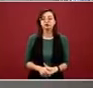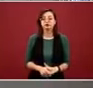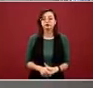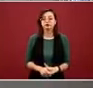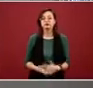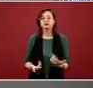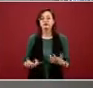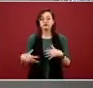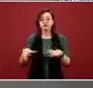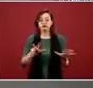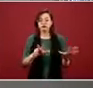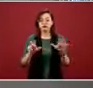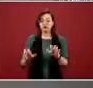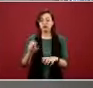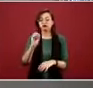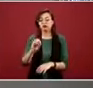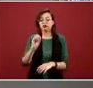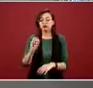El